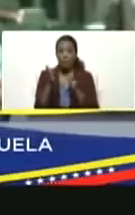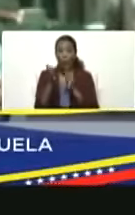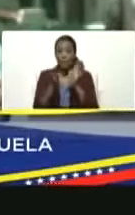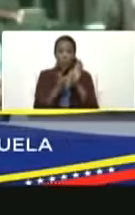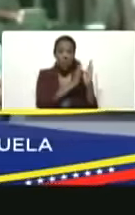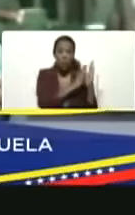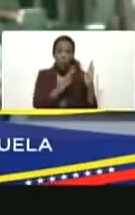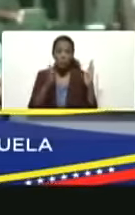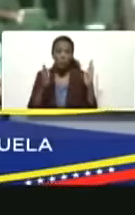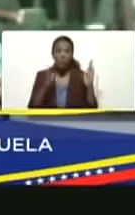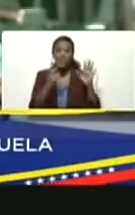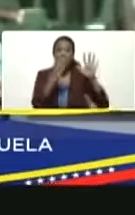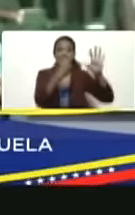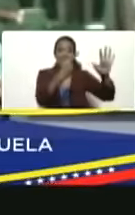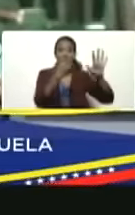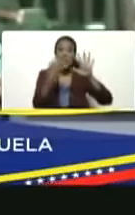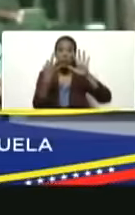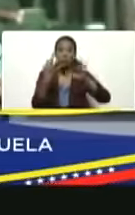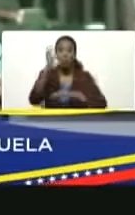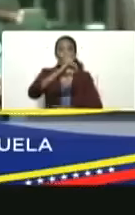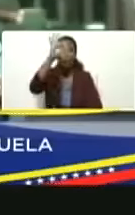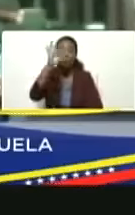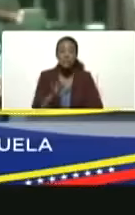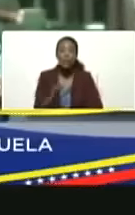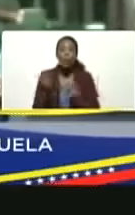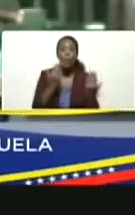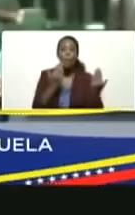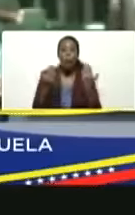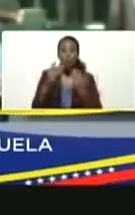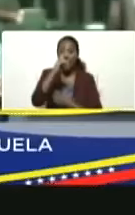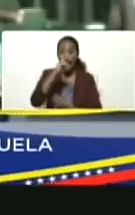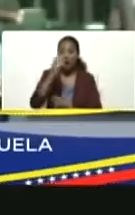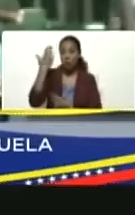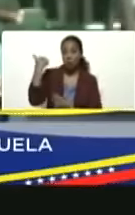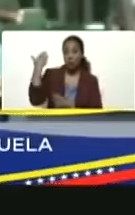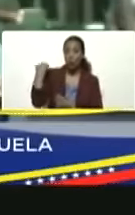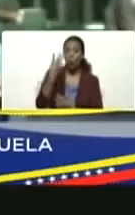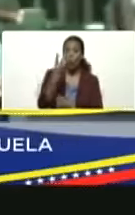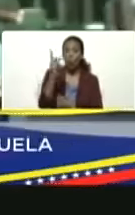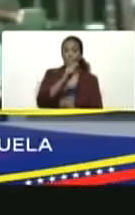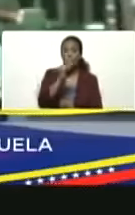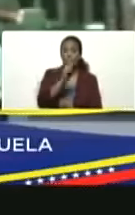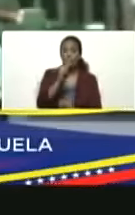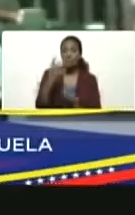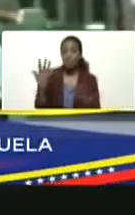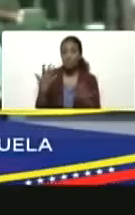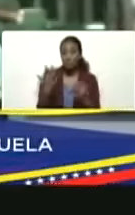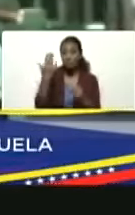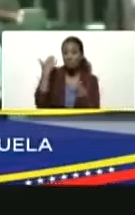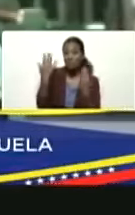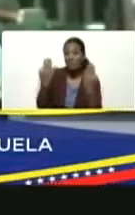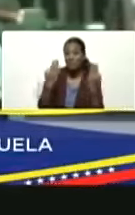ha crecido el 78% comparado con los primeros 4 meses del año pasado.